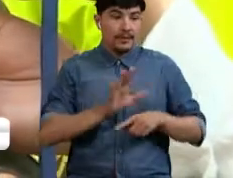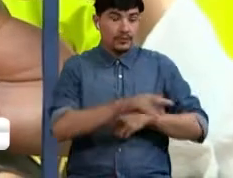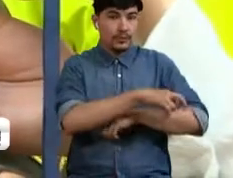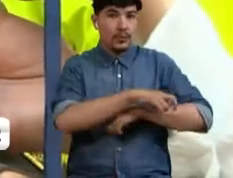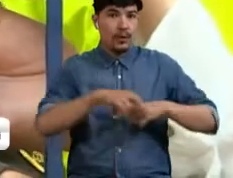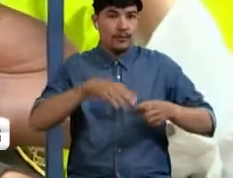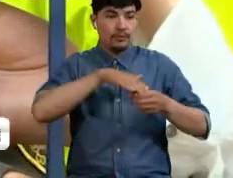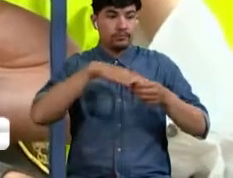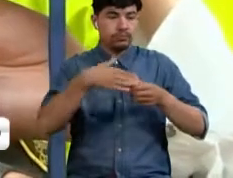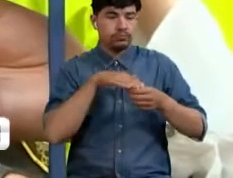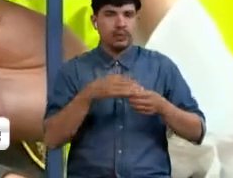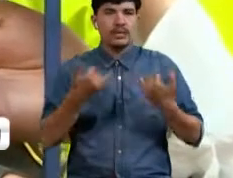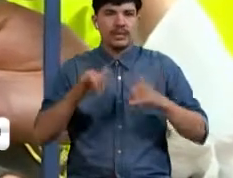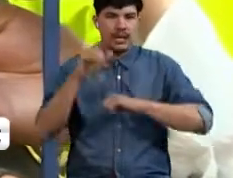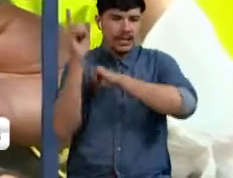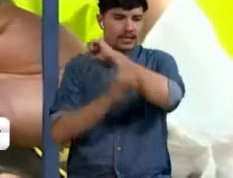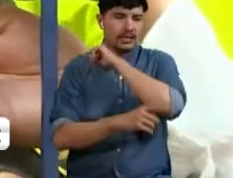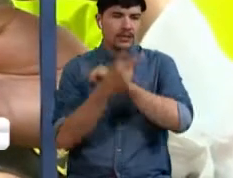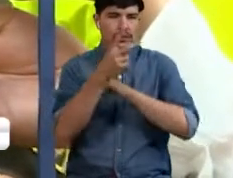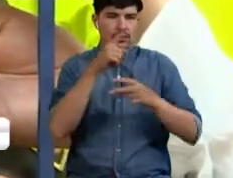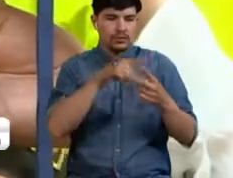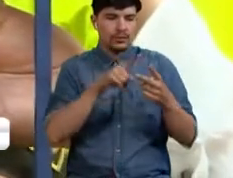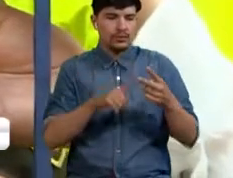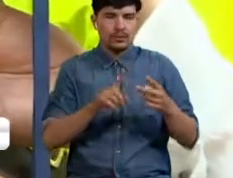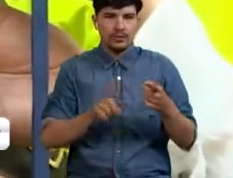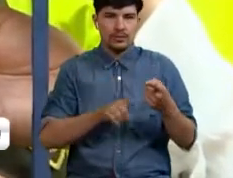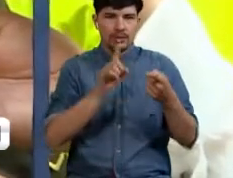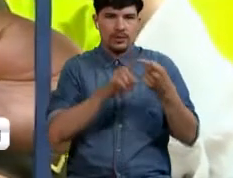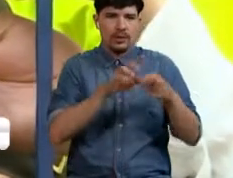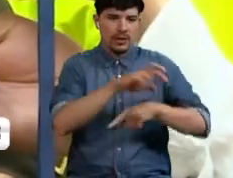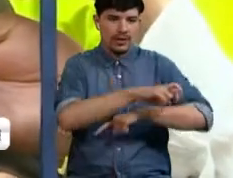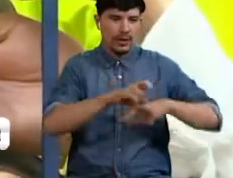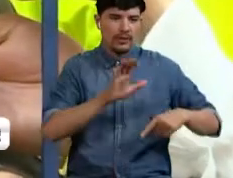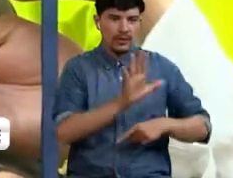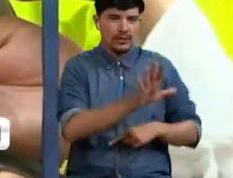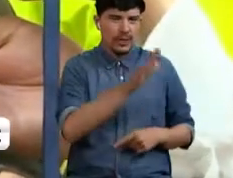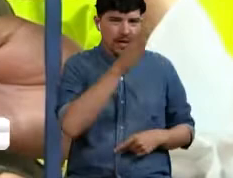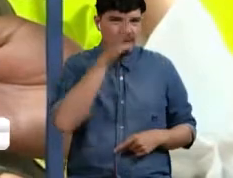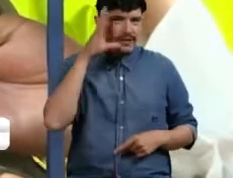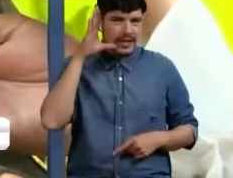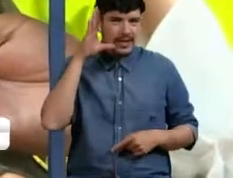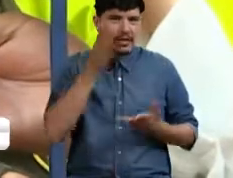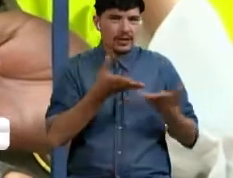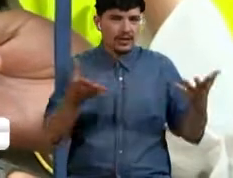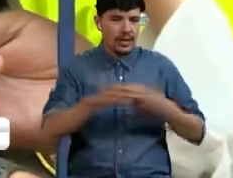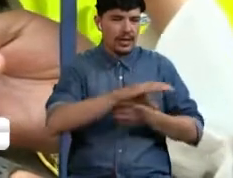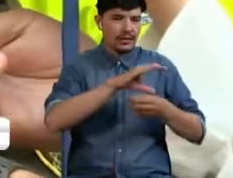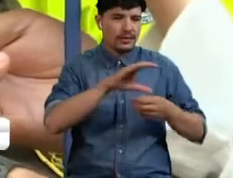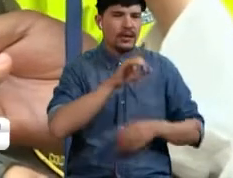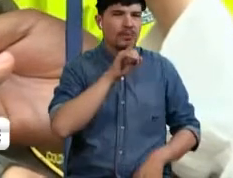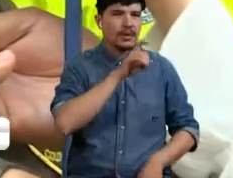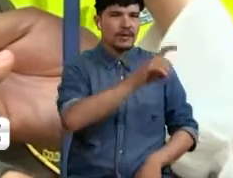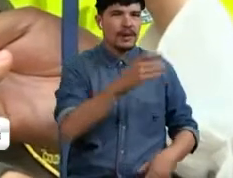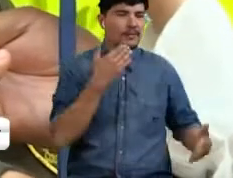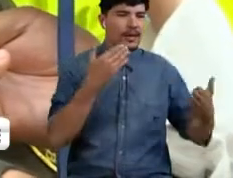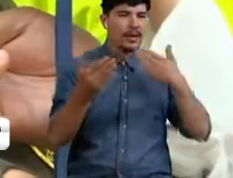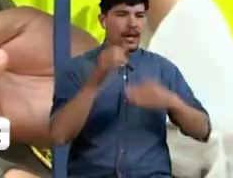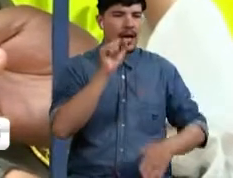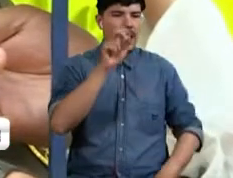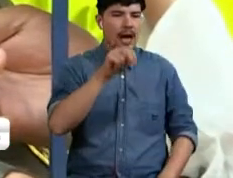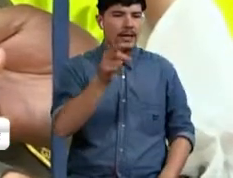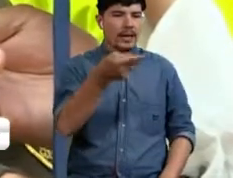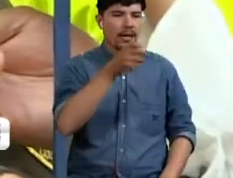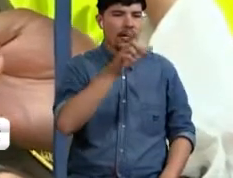izar por dos hechos específicos un hurto a una finca en la ciudad de bucaramanga vereda los angelinos